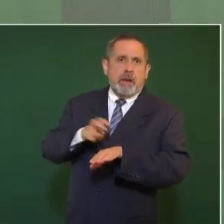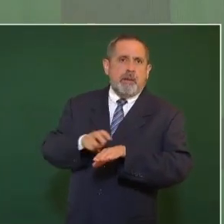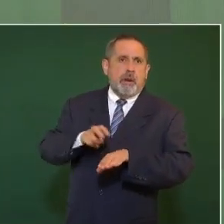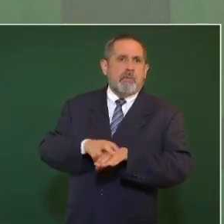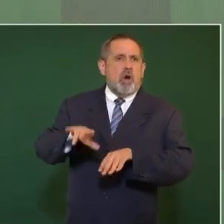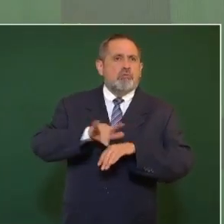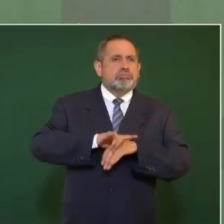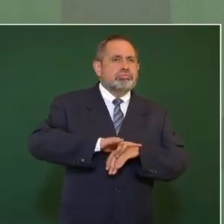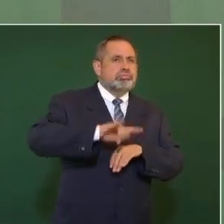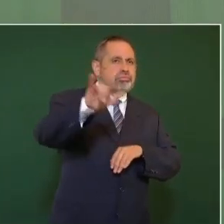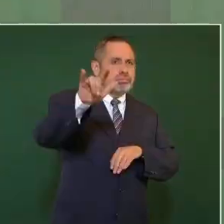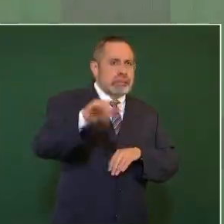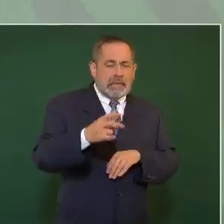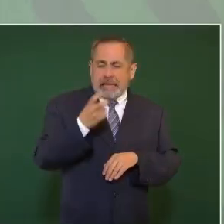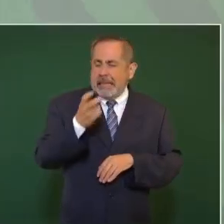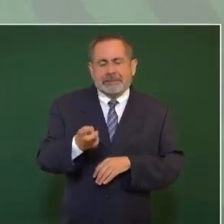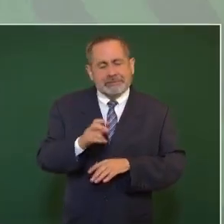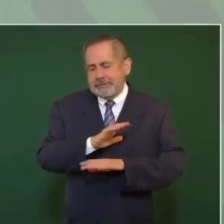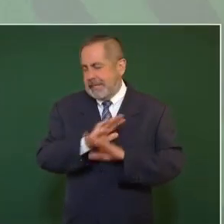Todo eso ha cambiado.